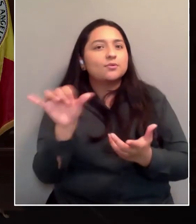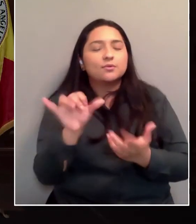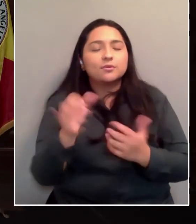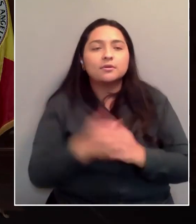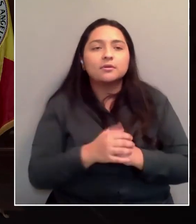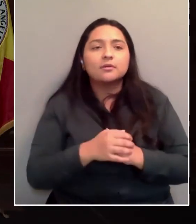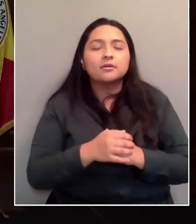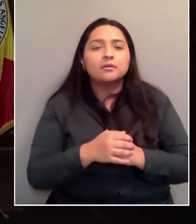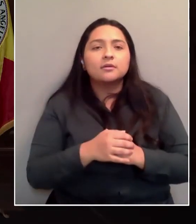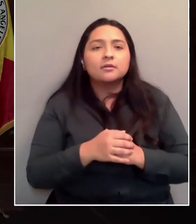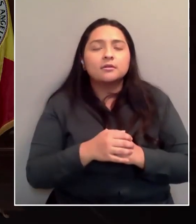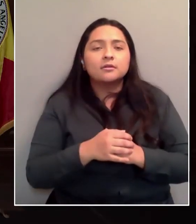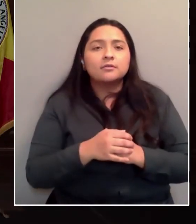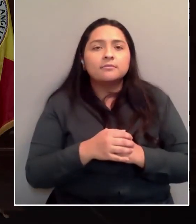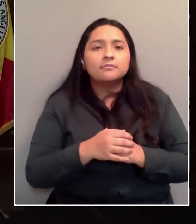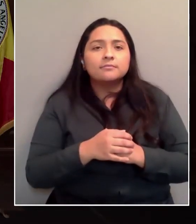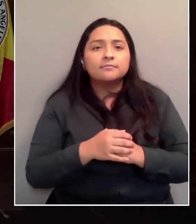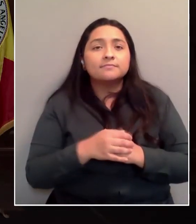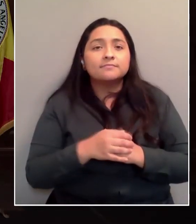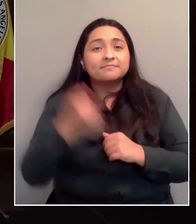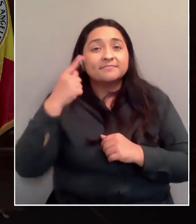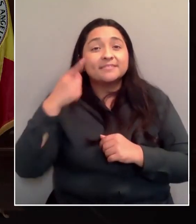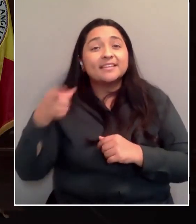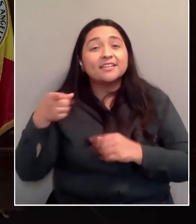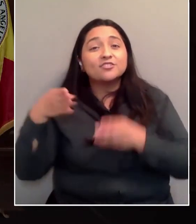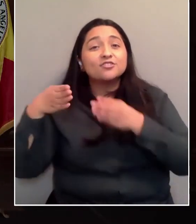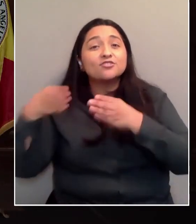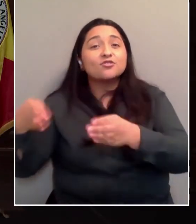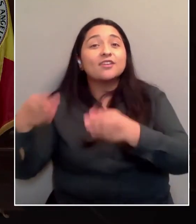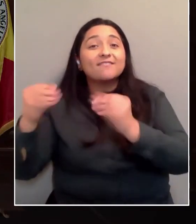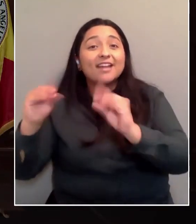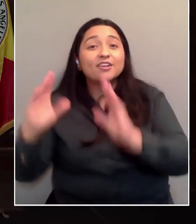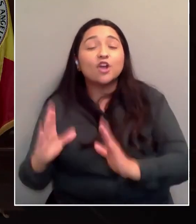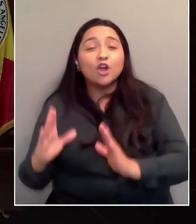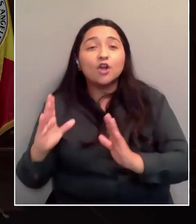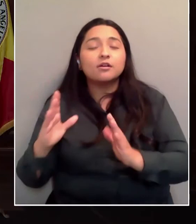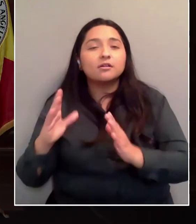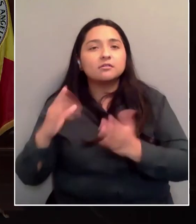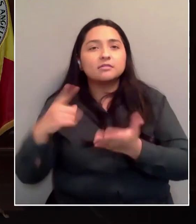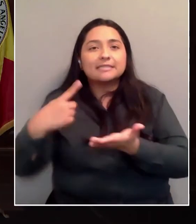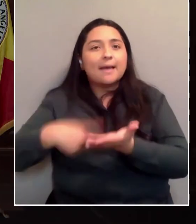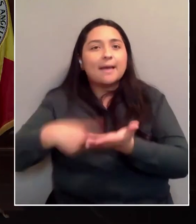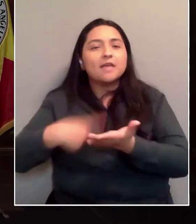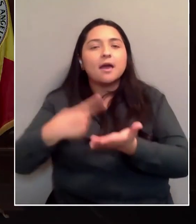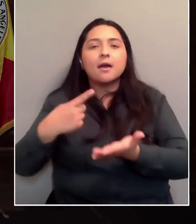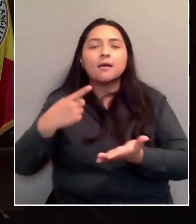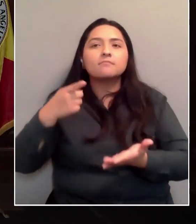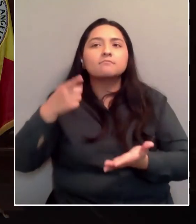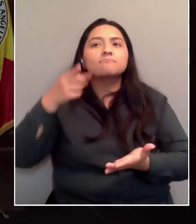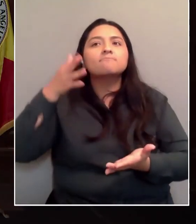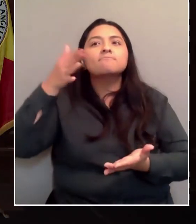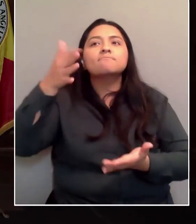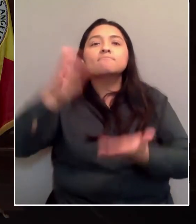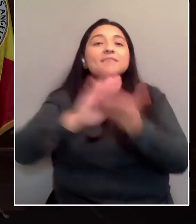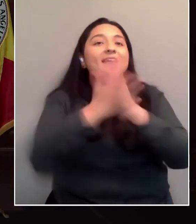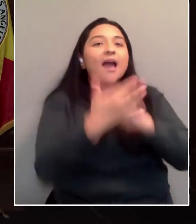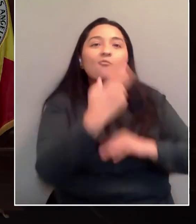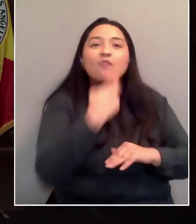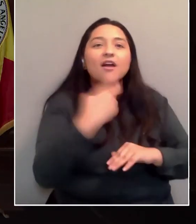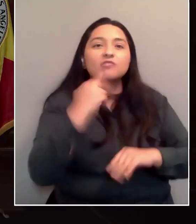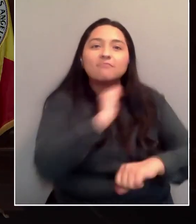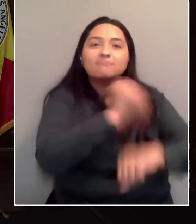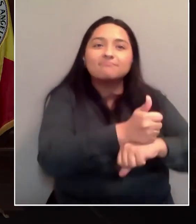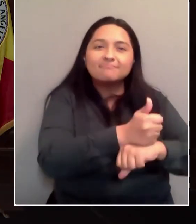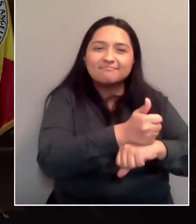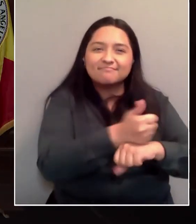ambulantes se hacen dueños de sus restaurantes en nuestros vecindarios. Y por eso, el